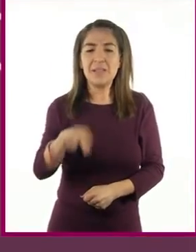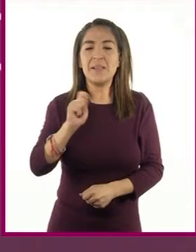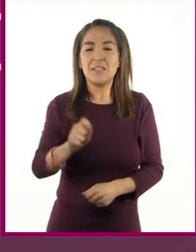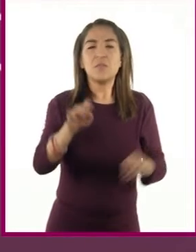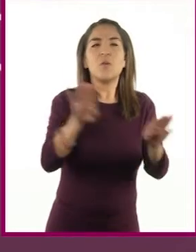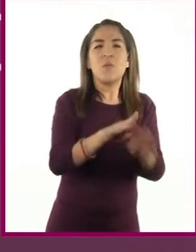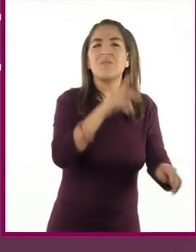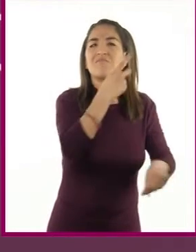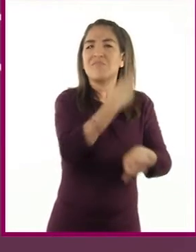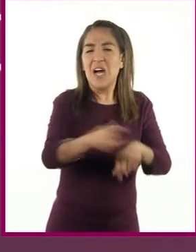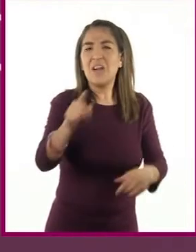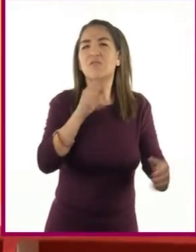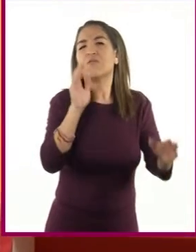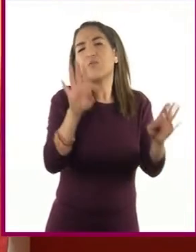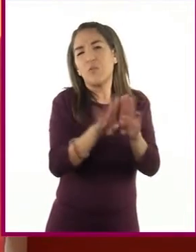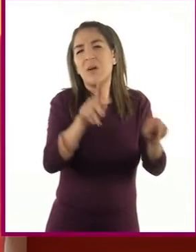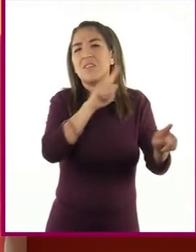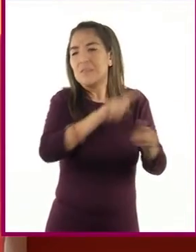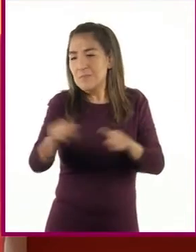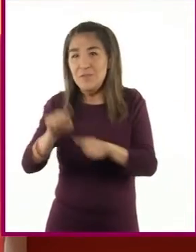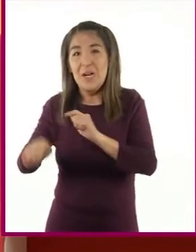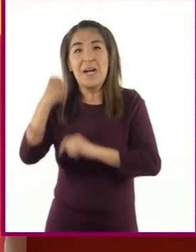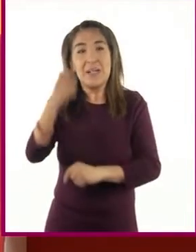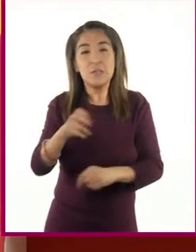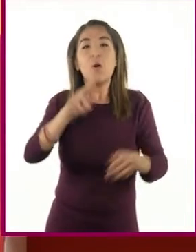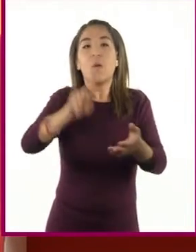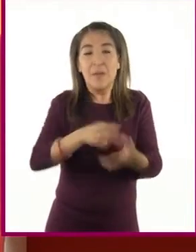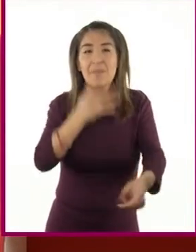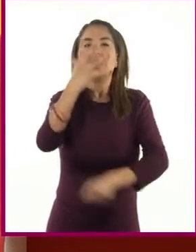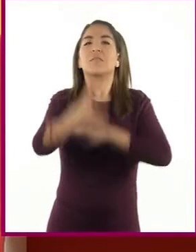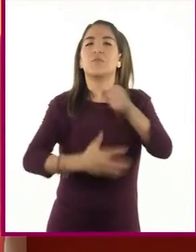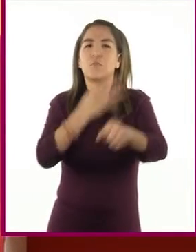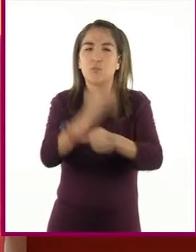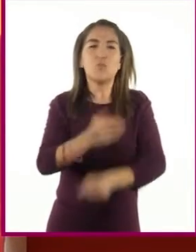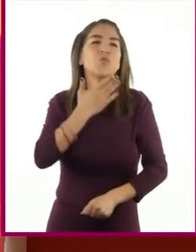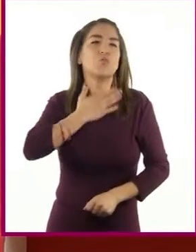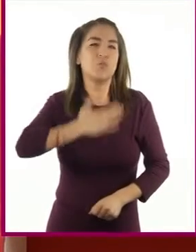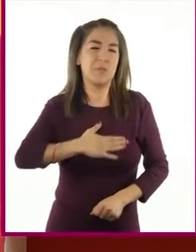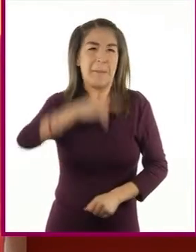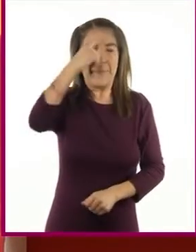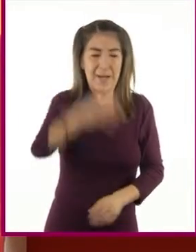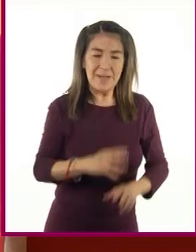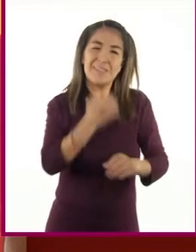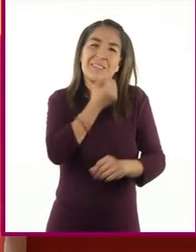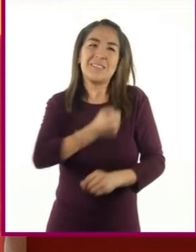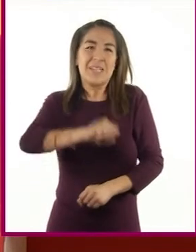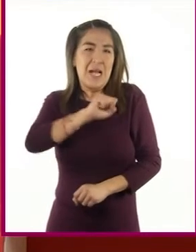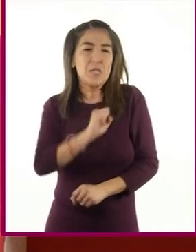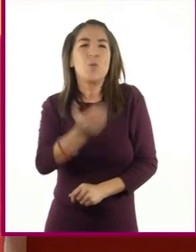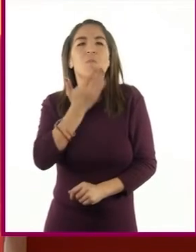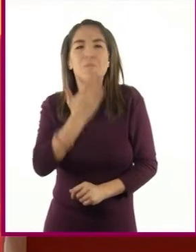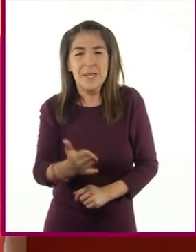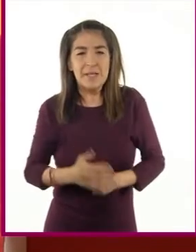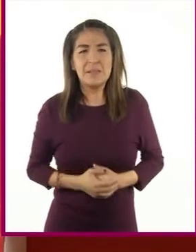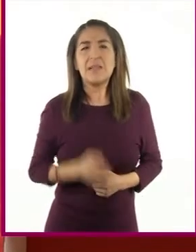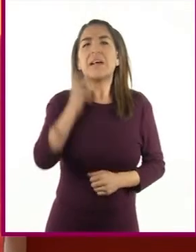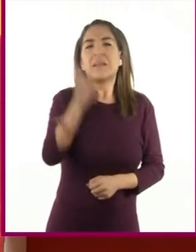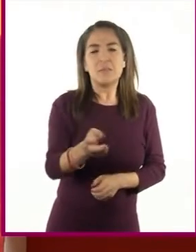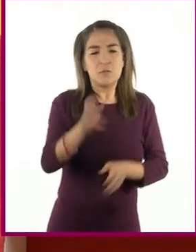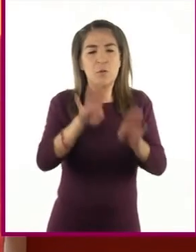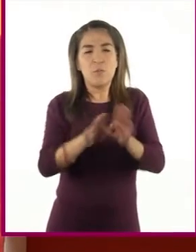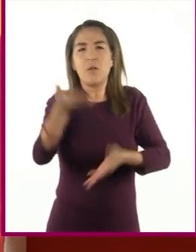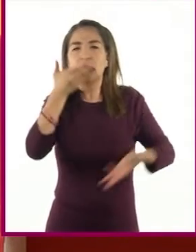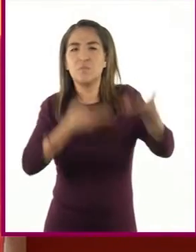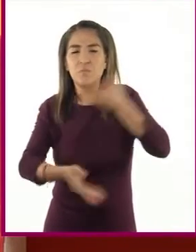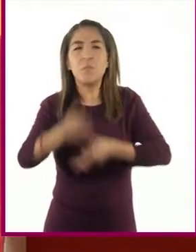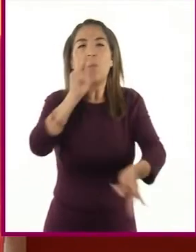justicia restaurativa se intenta que la justicia lo sane. Por ello, algo central en el proceso son las conversaciones